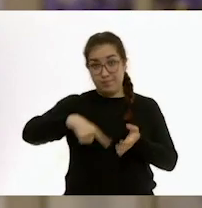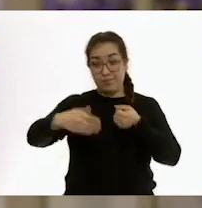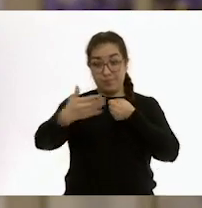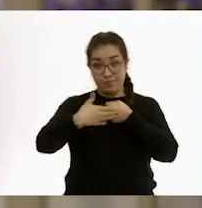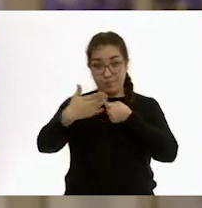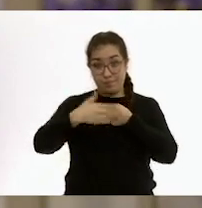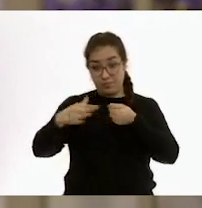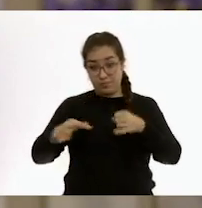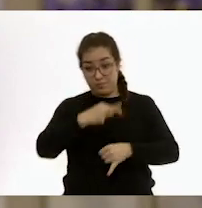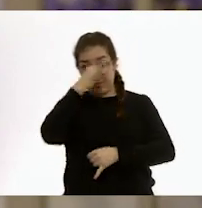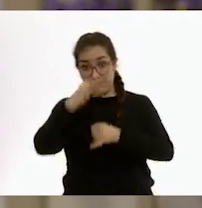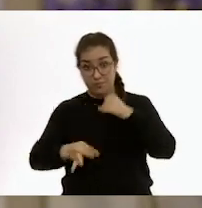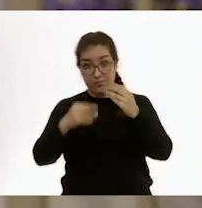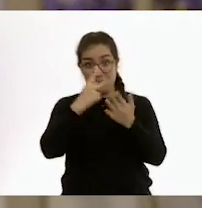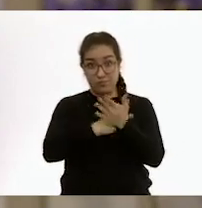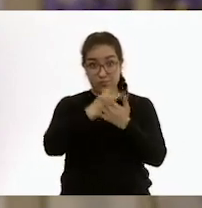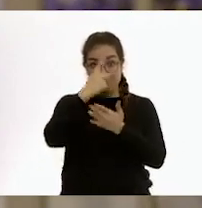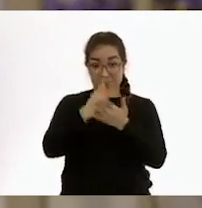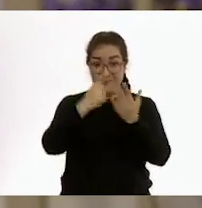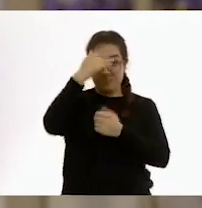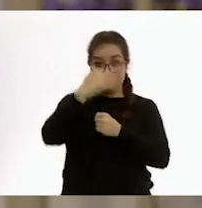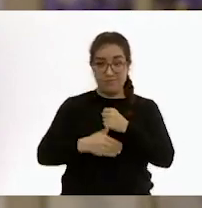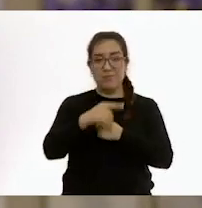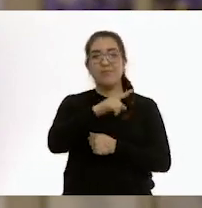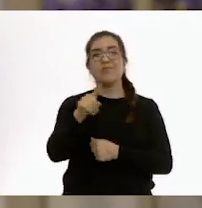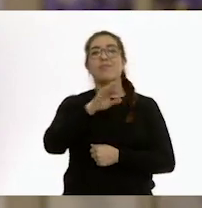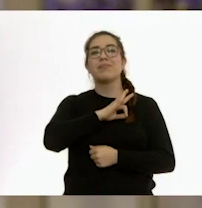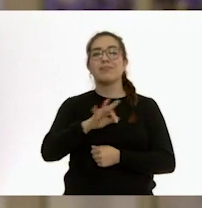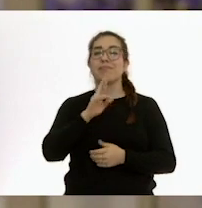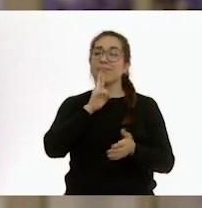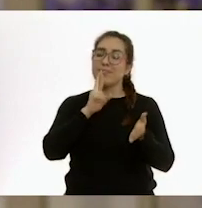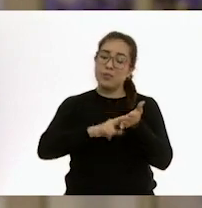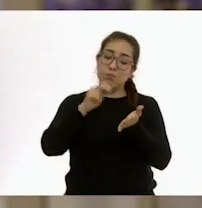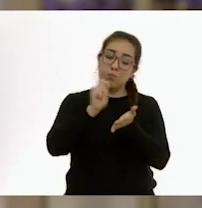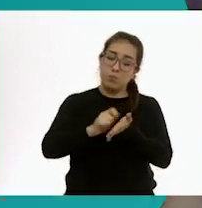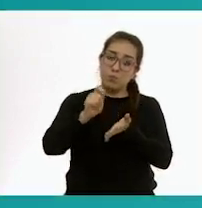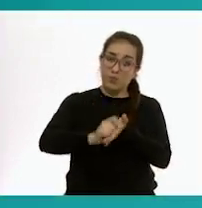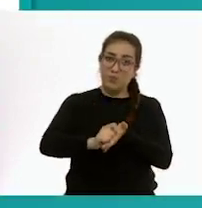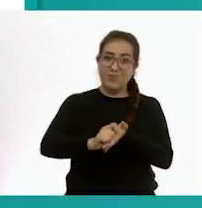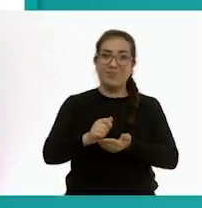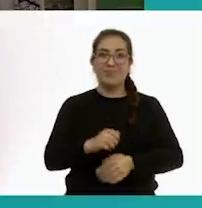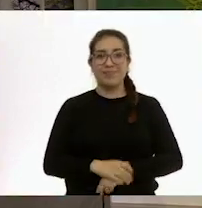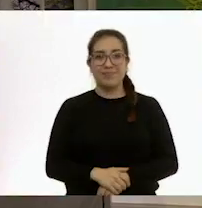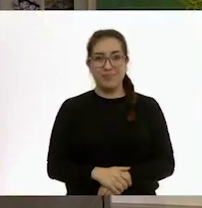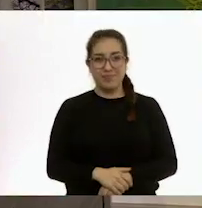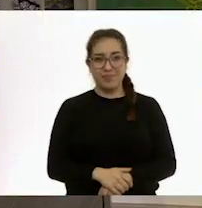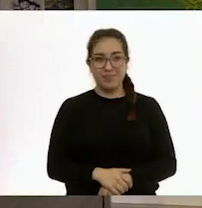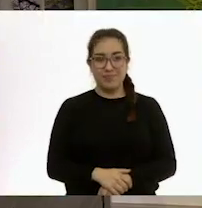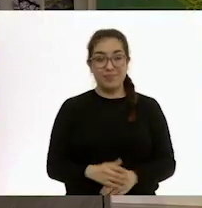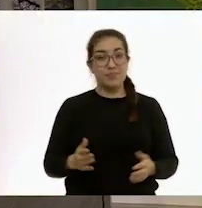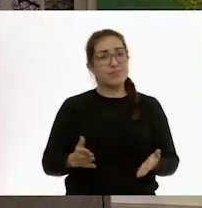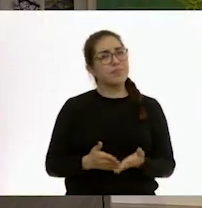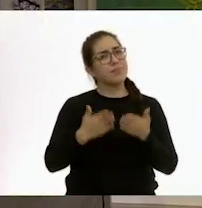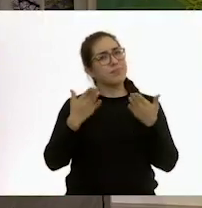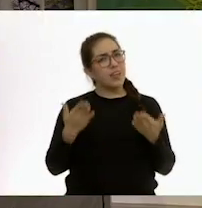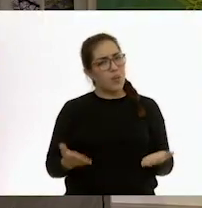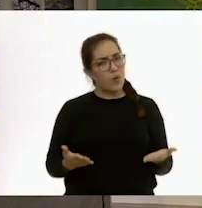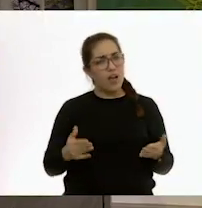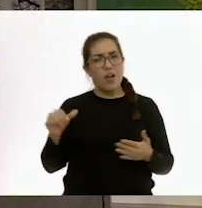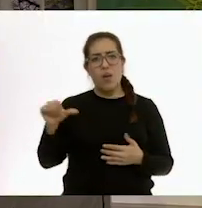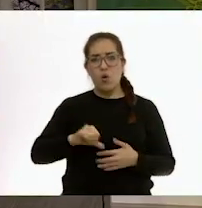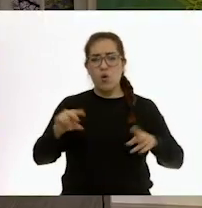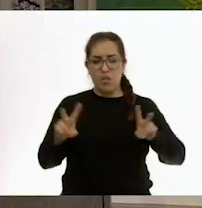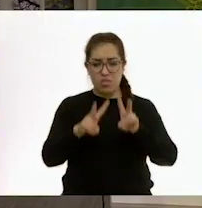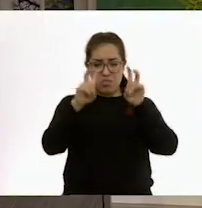cuando acabe el programa puedas responderlas y hacerlas a tu ritmo. Ahora vamos a aprender sobre